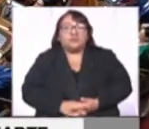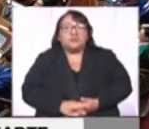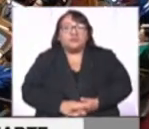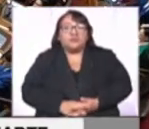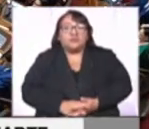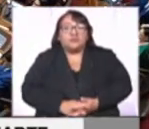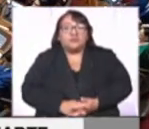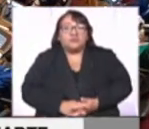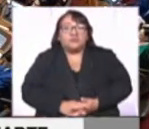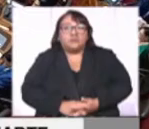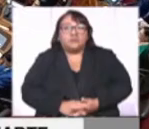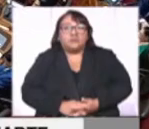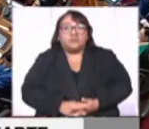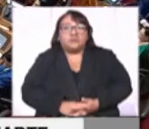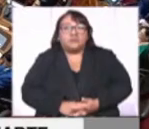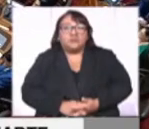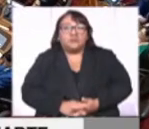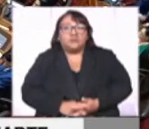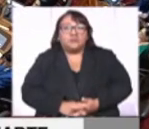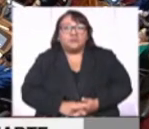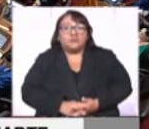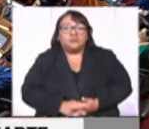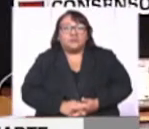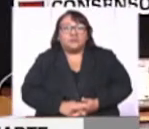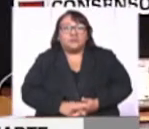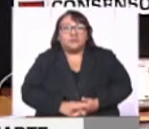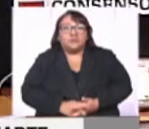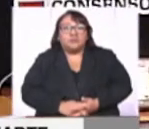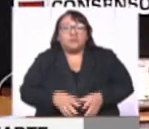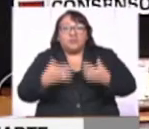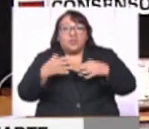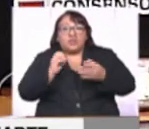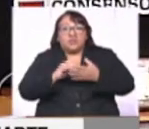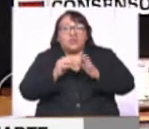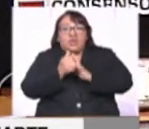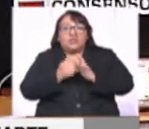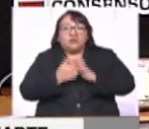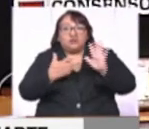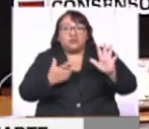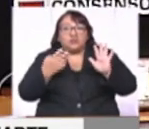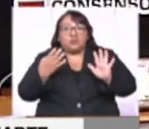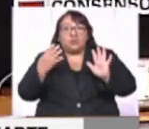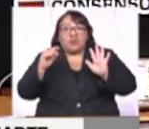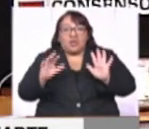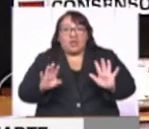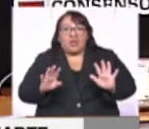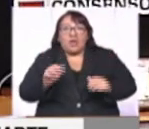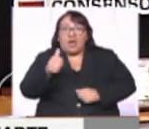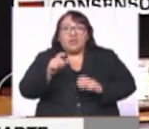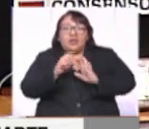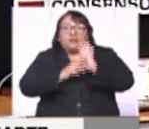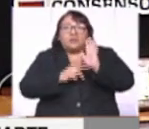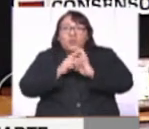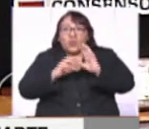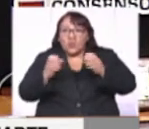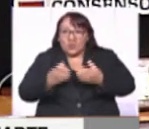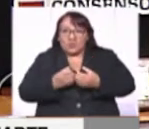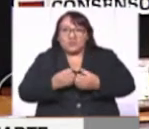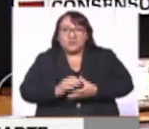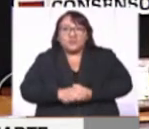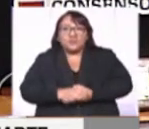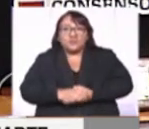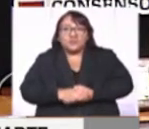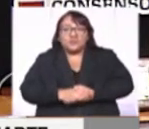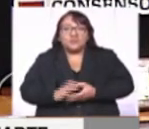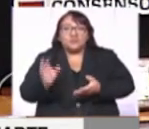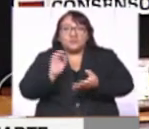Gracias, congresista. De conformidad con lo establecido en el artículo 89A del reglamento del Congreso de la República,